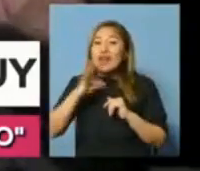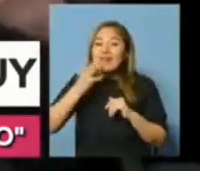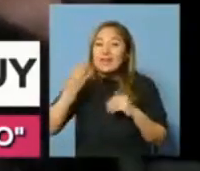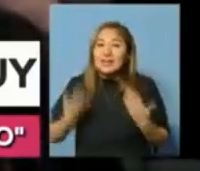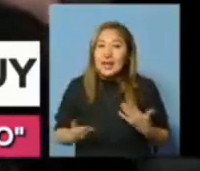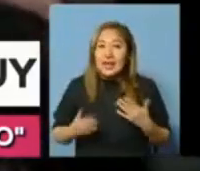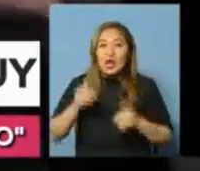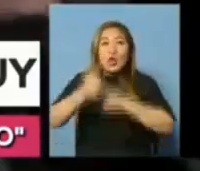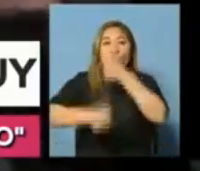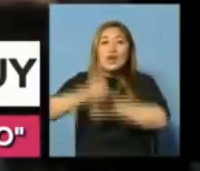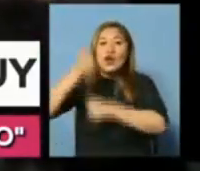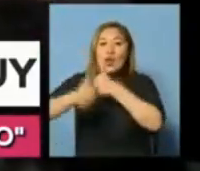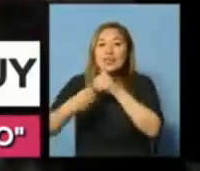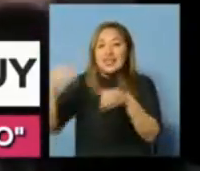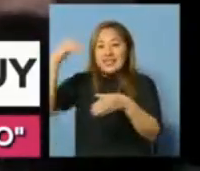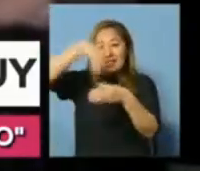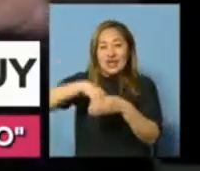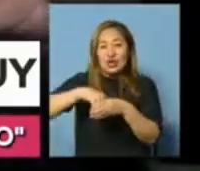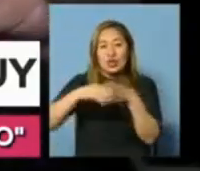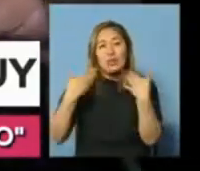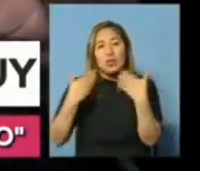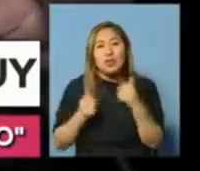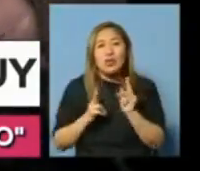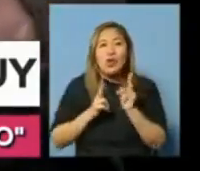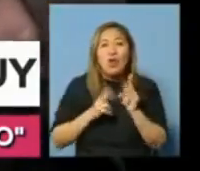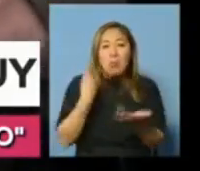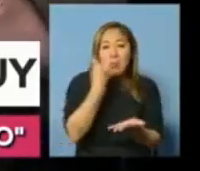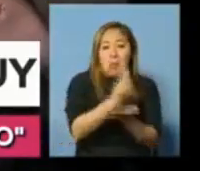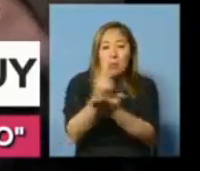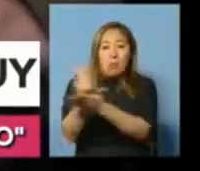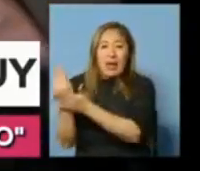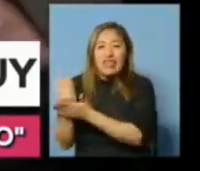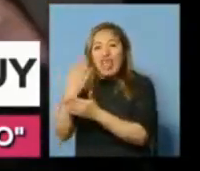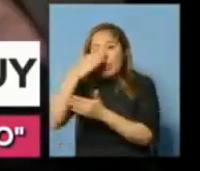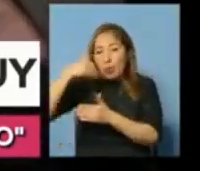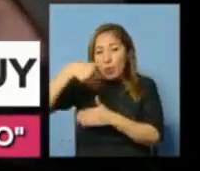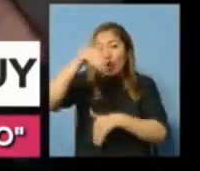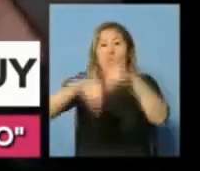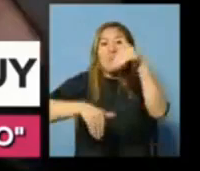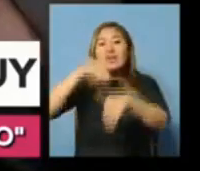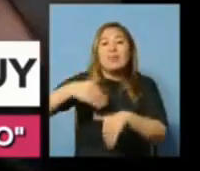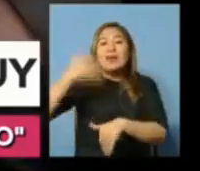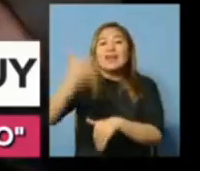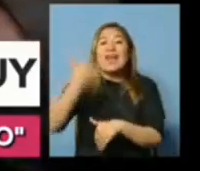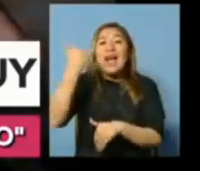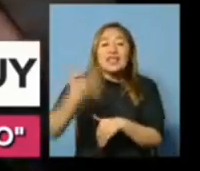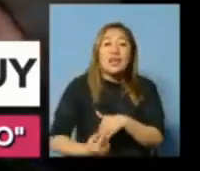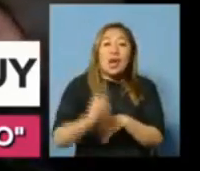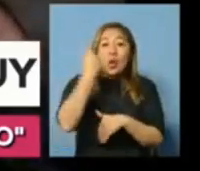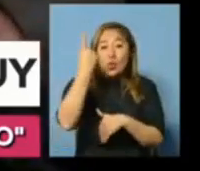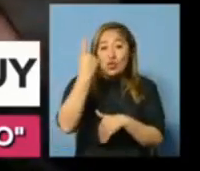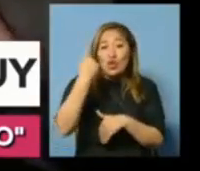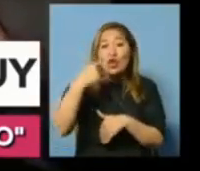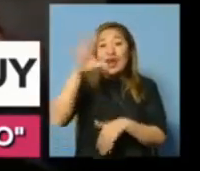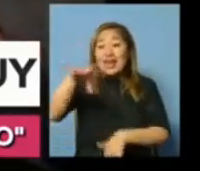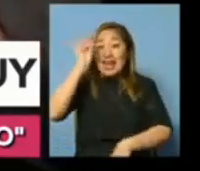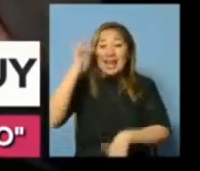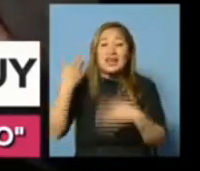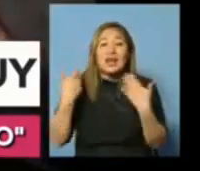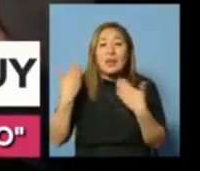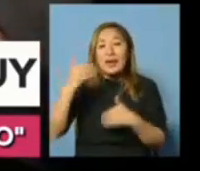realmente una competencia interna y podemos poner varios candidatos a competir para que después haya uno que sea el que la gente